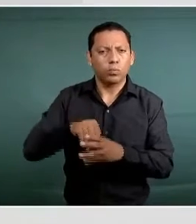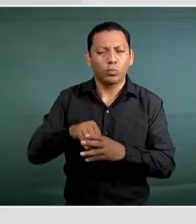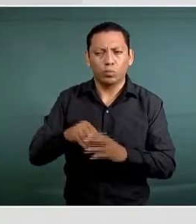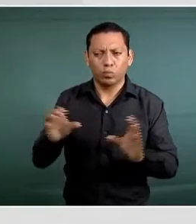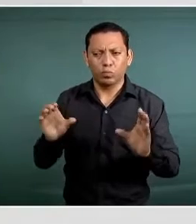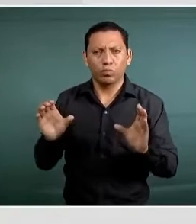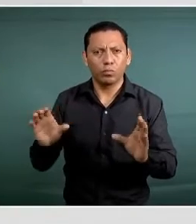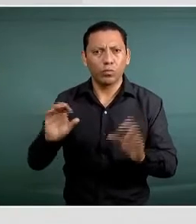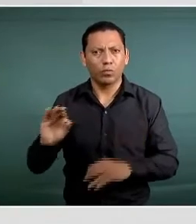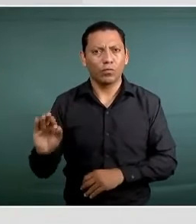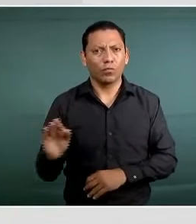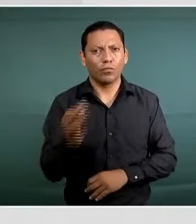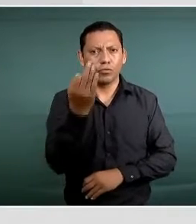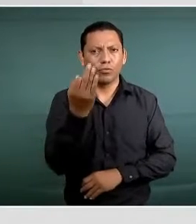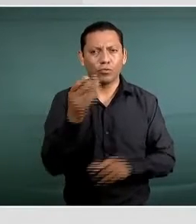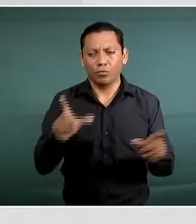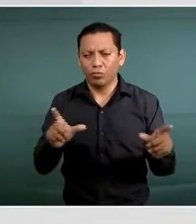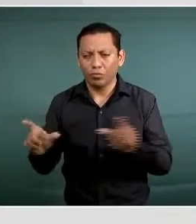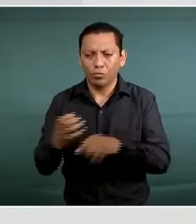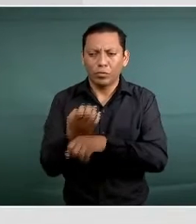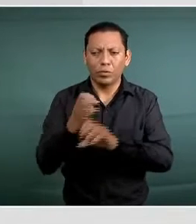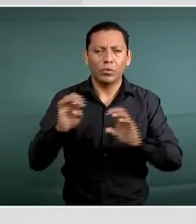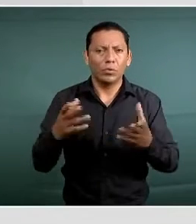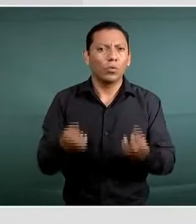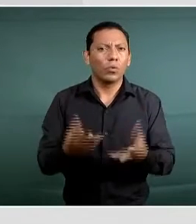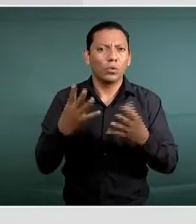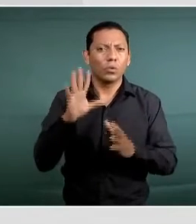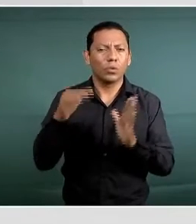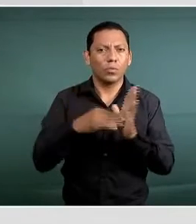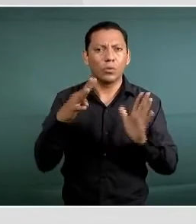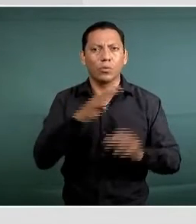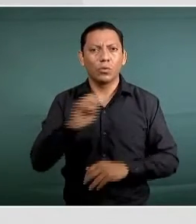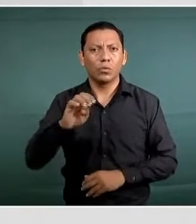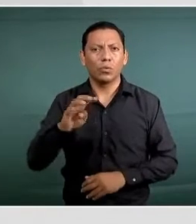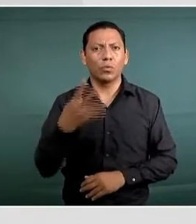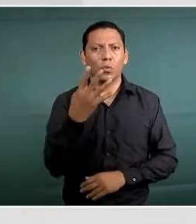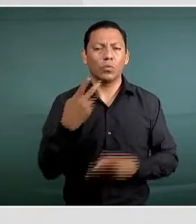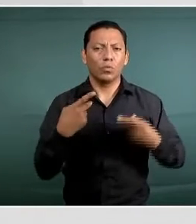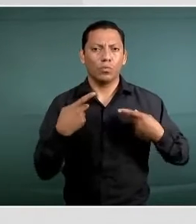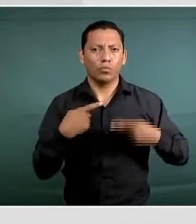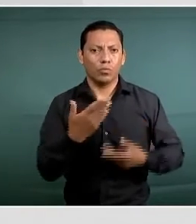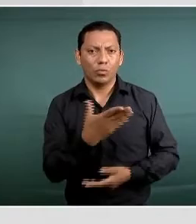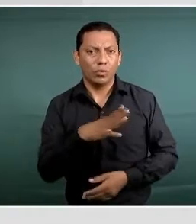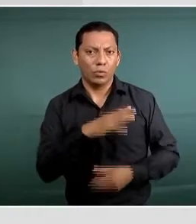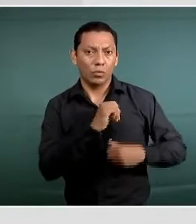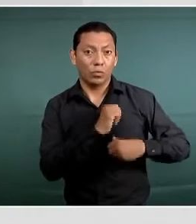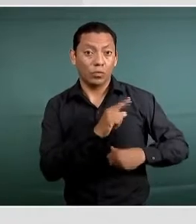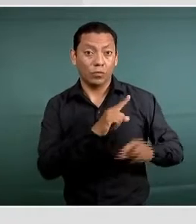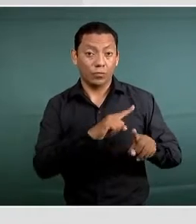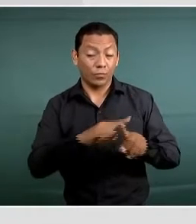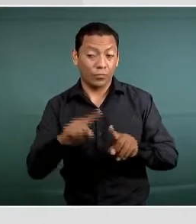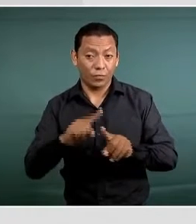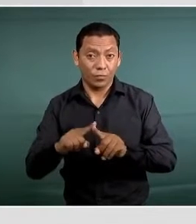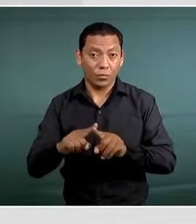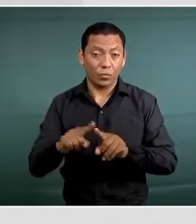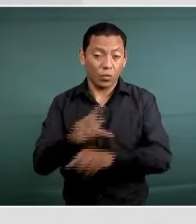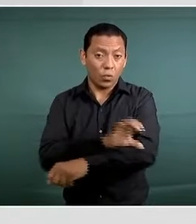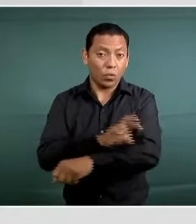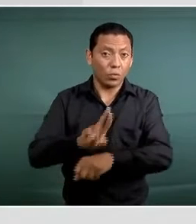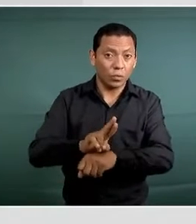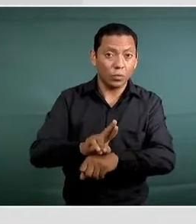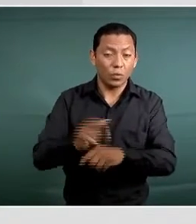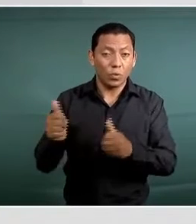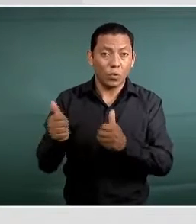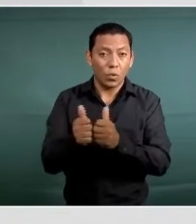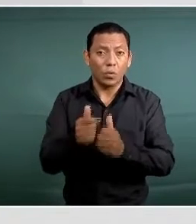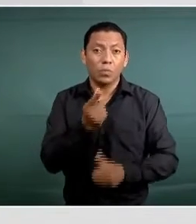federales aquí en el Estado de 5.404 elementos, los cuales, coordinados con